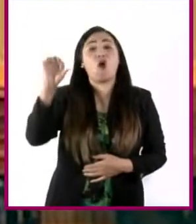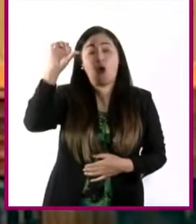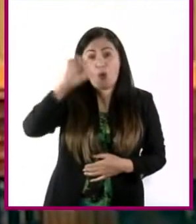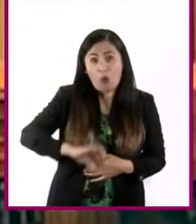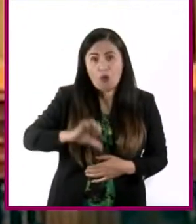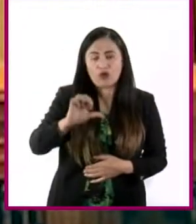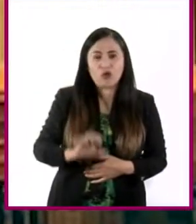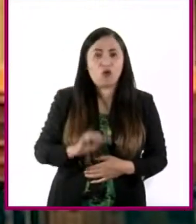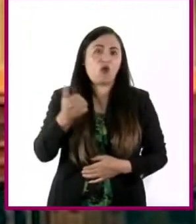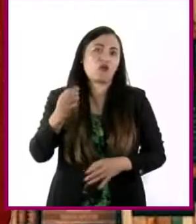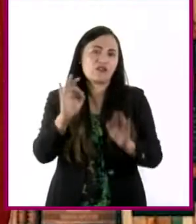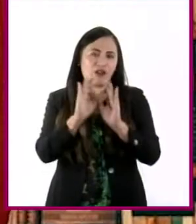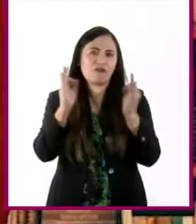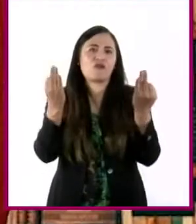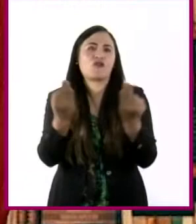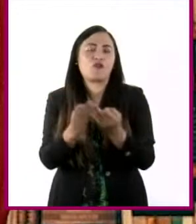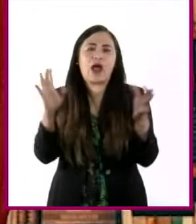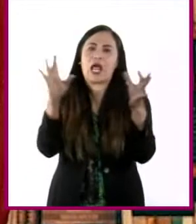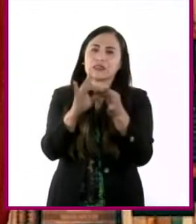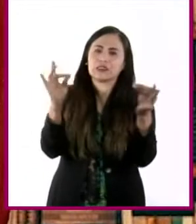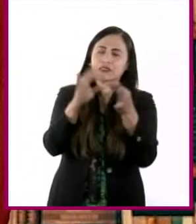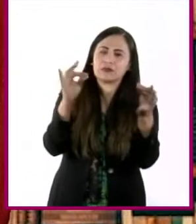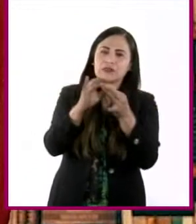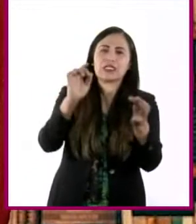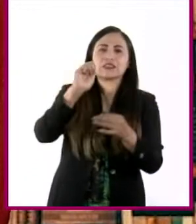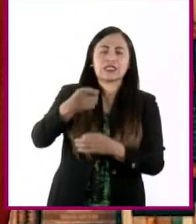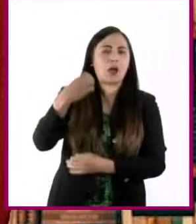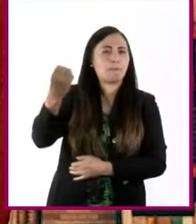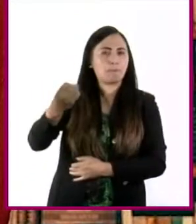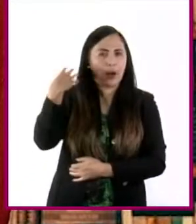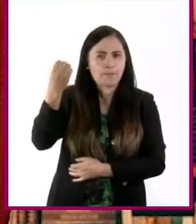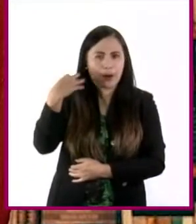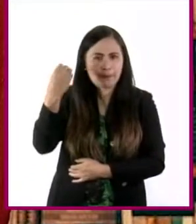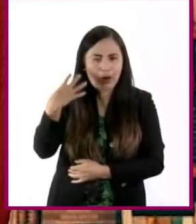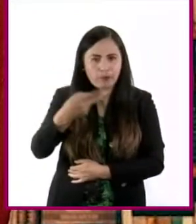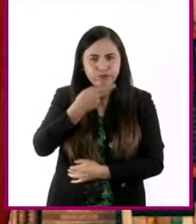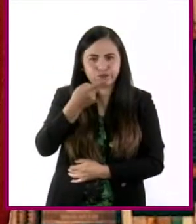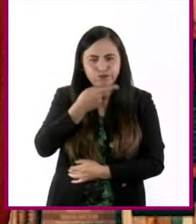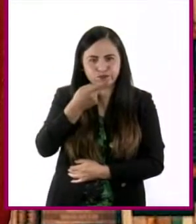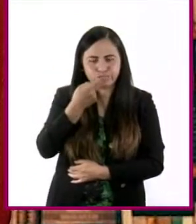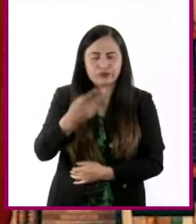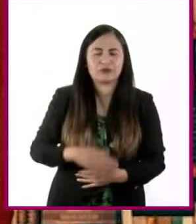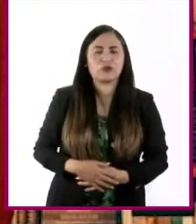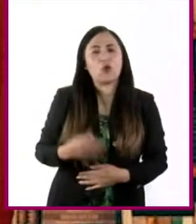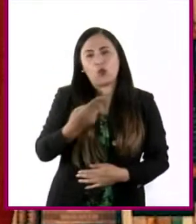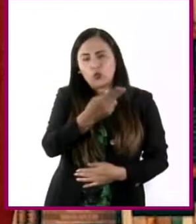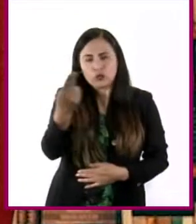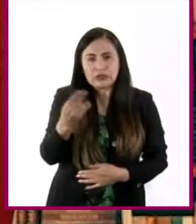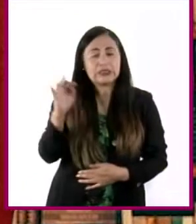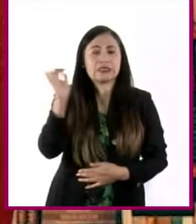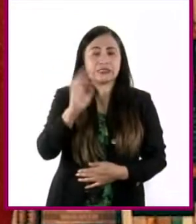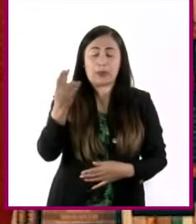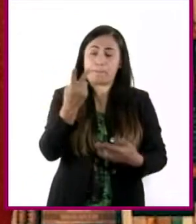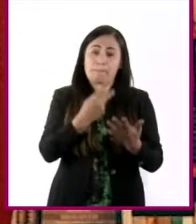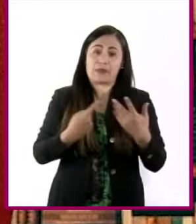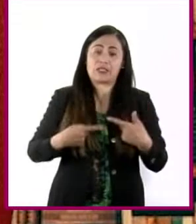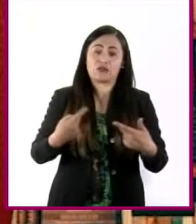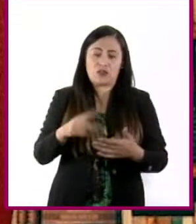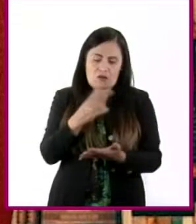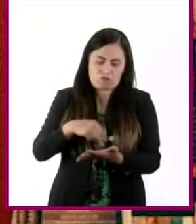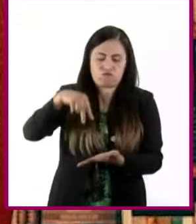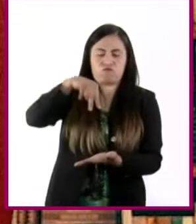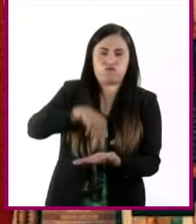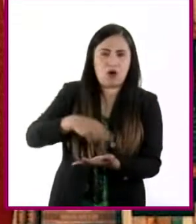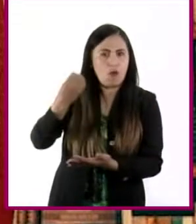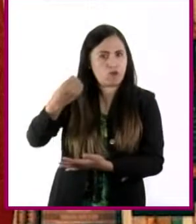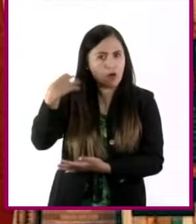otra forma de argumentación oral, el discurso. Y como ustedes pueden imaginarse, cualquier persona que quiera ofrecer un discurso debe investigar